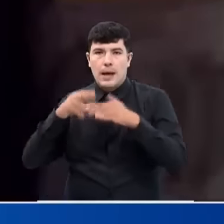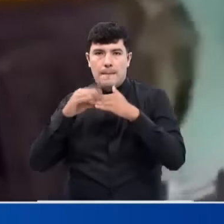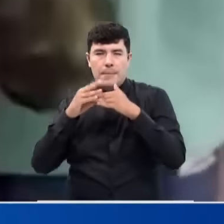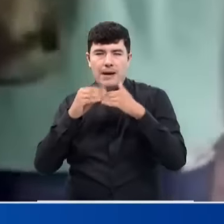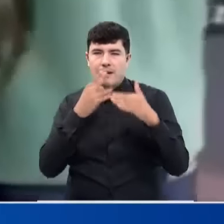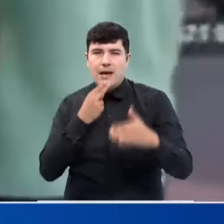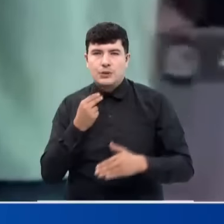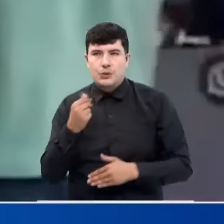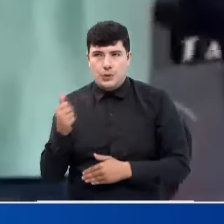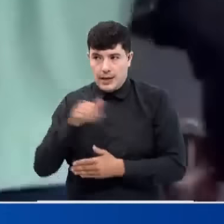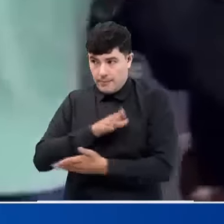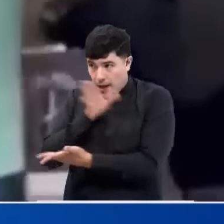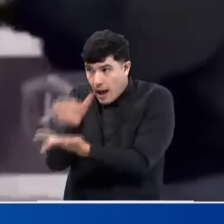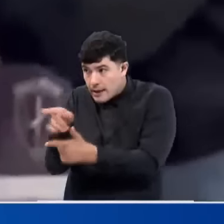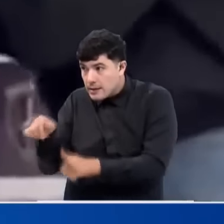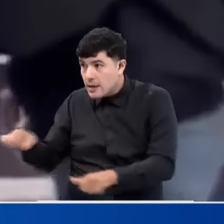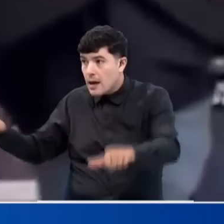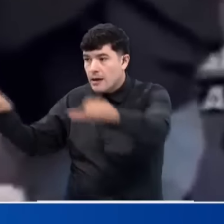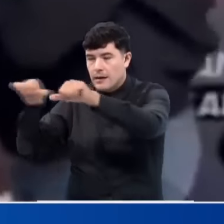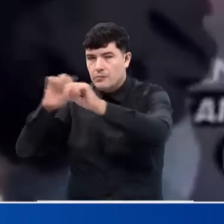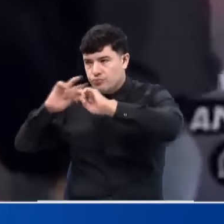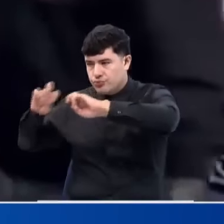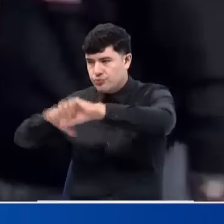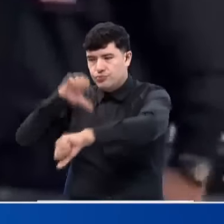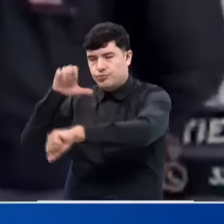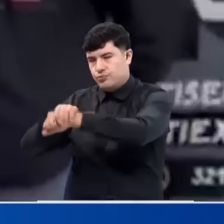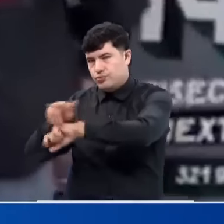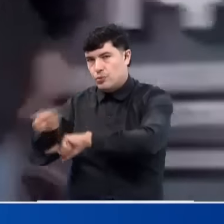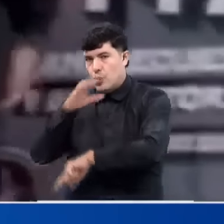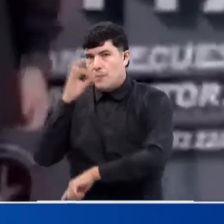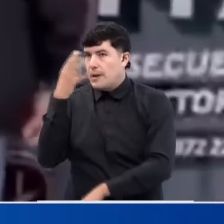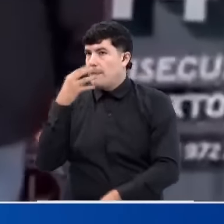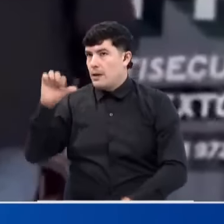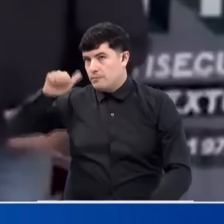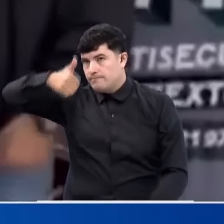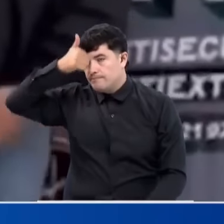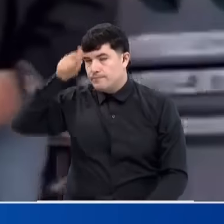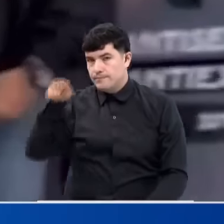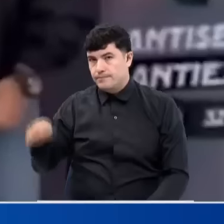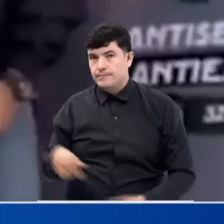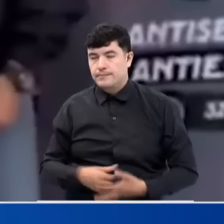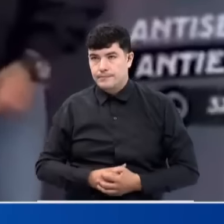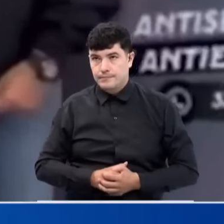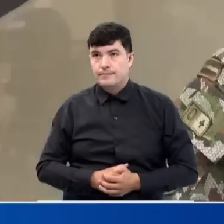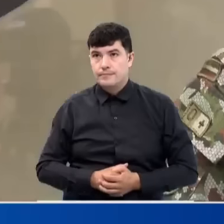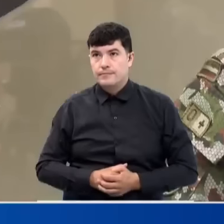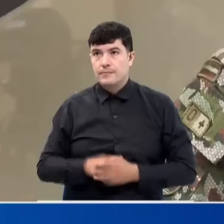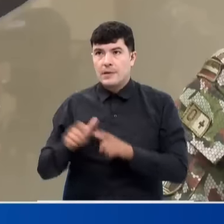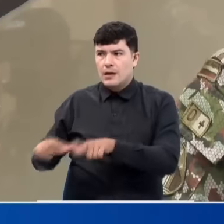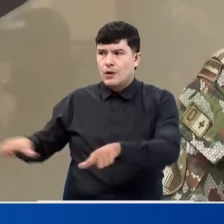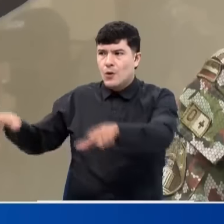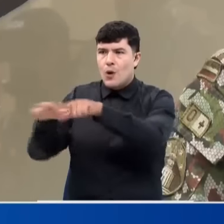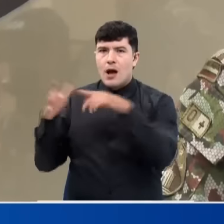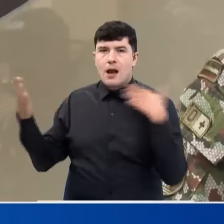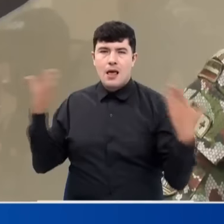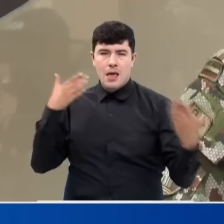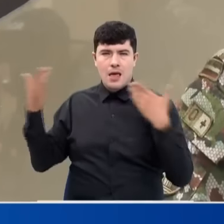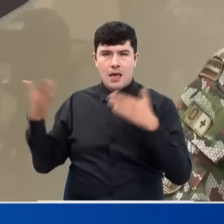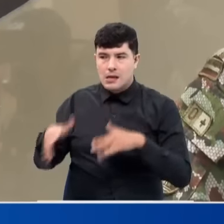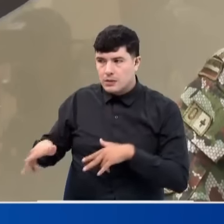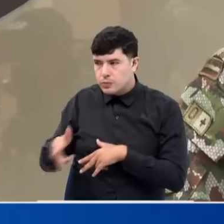emitida por el Juzgado Promiscuo Municipal de El Zulia. Un lugar difícil acceso, donde el